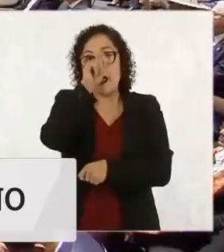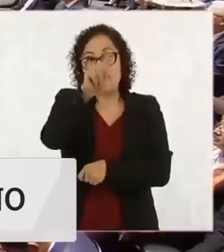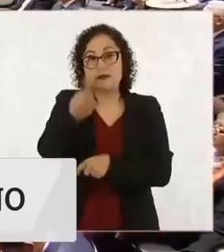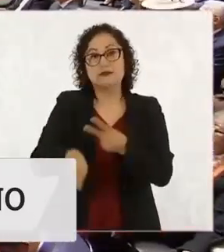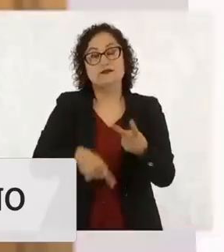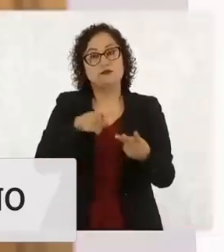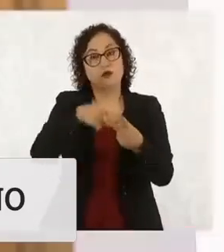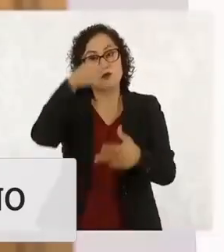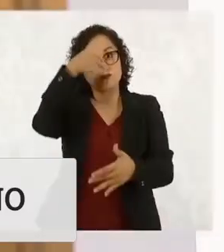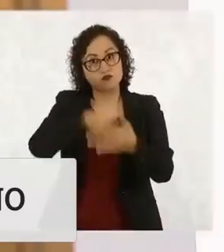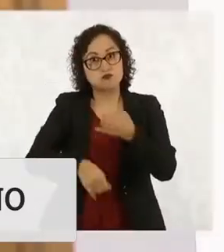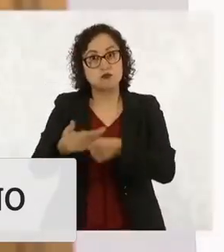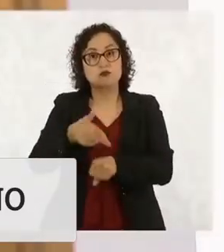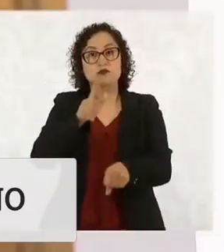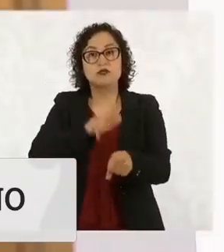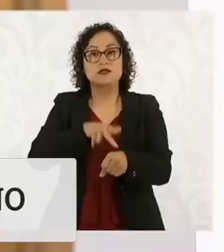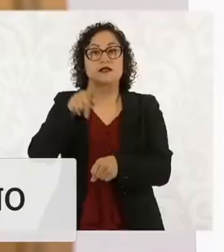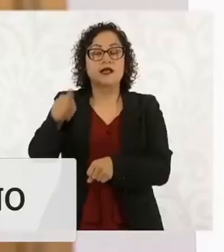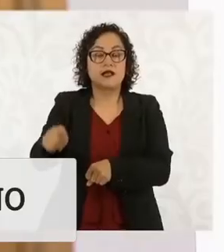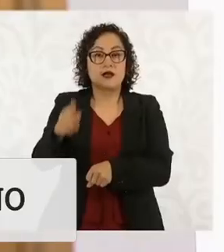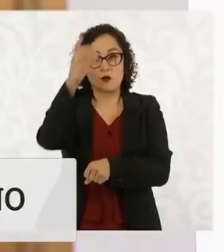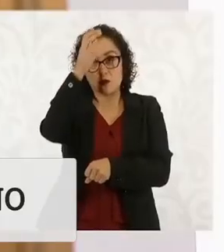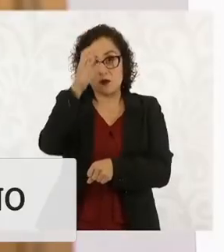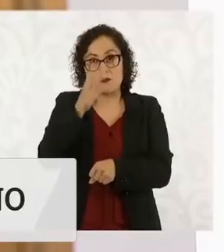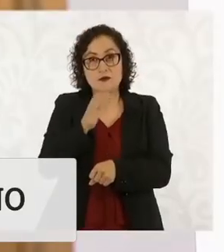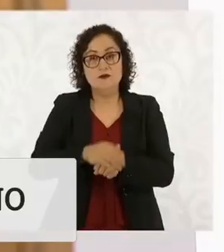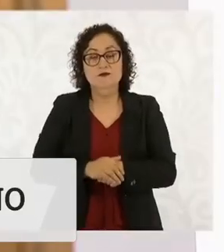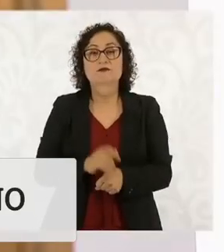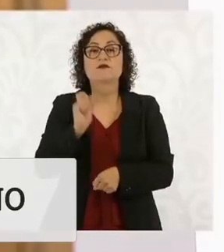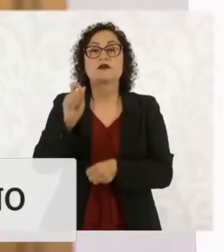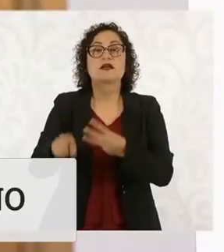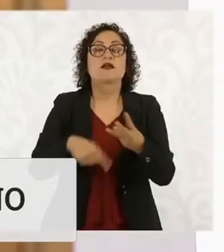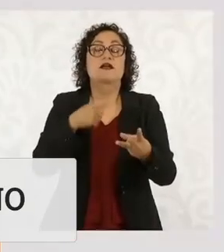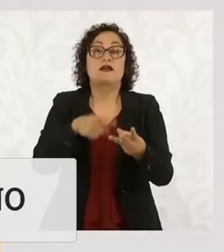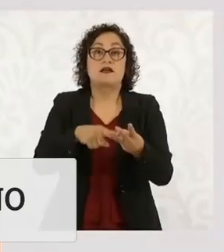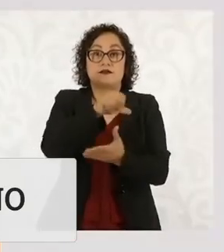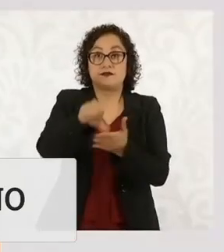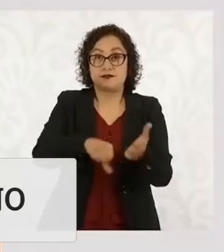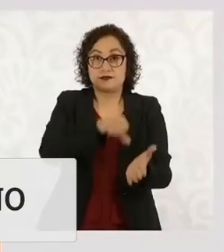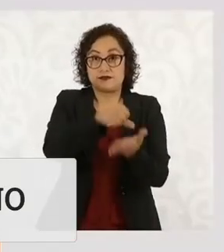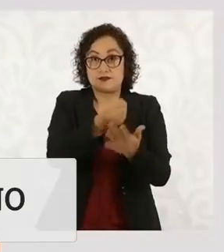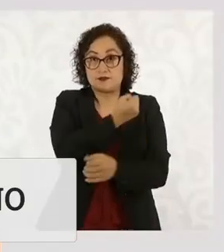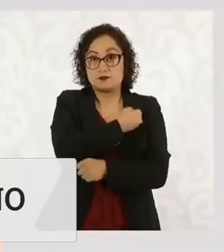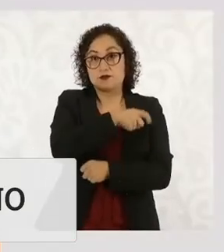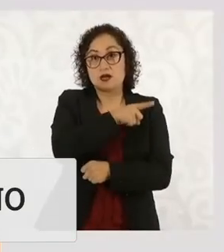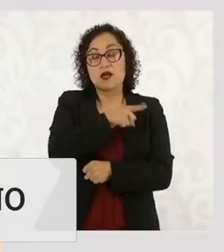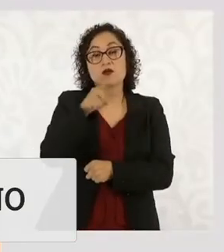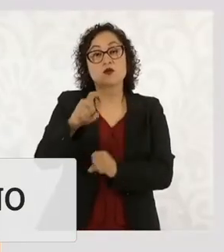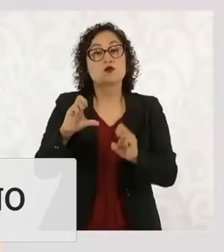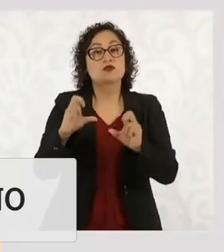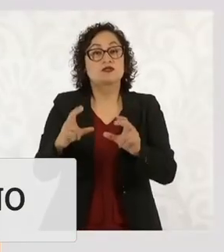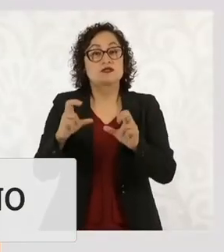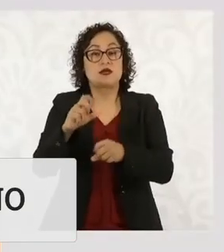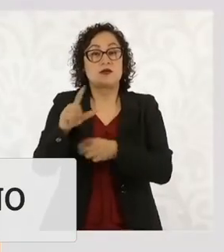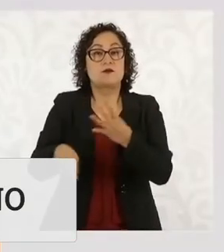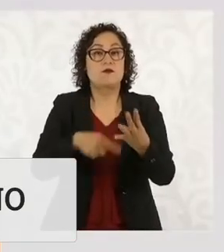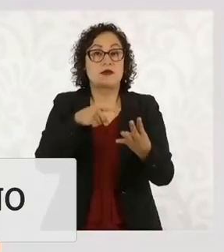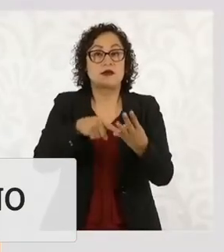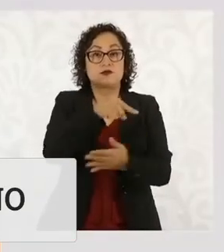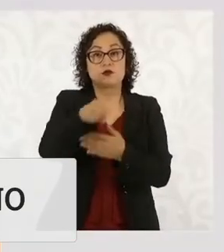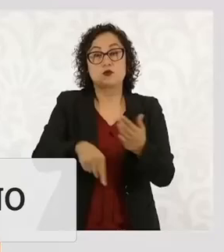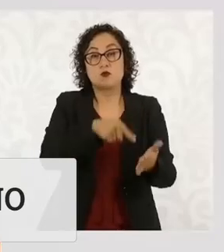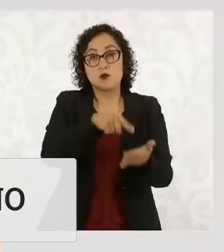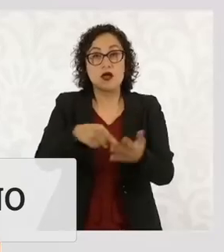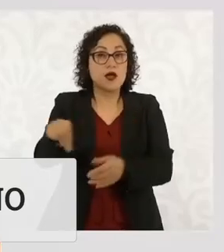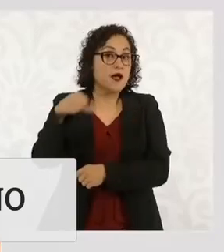Alta Especialidad en Torreón, Coahuila, en la Clínica Hospital Palenque en Chiapas, Hospital Regional de Alta Especialidad